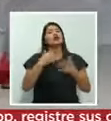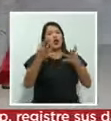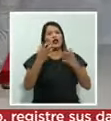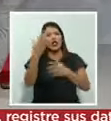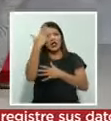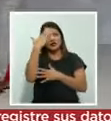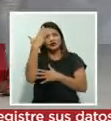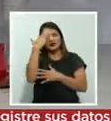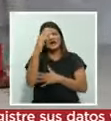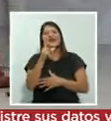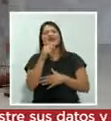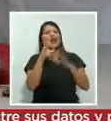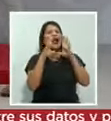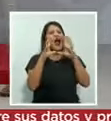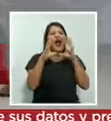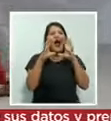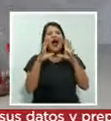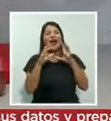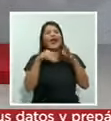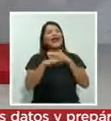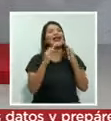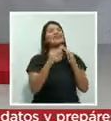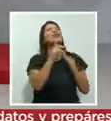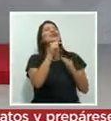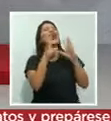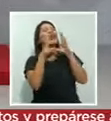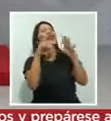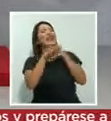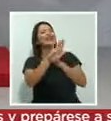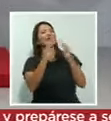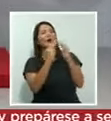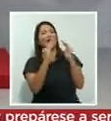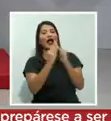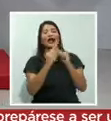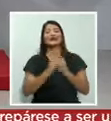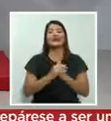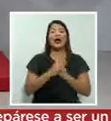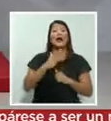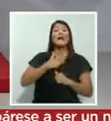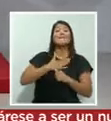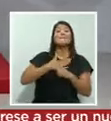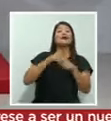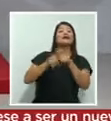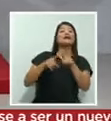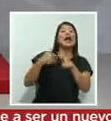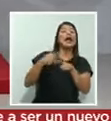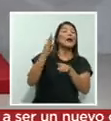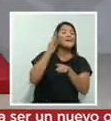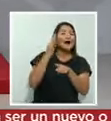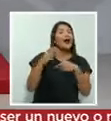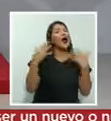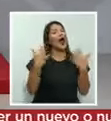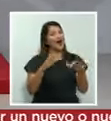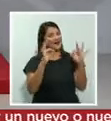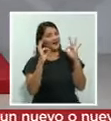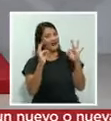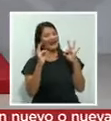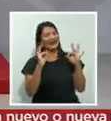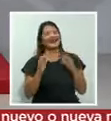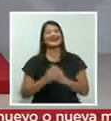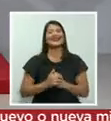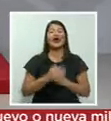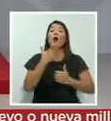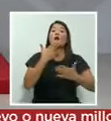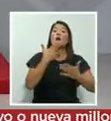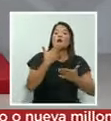de quién son esos gritos. ¿De quién son esos gritos, doña Marlene? Son de mis hermanos. Ah, muy bien. Bueno,